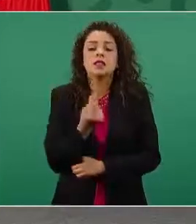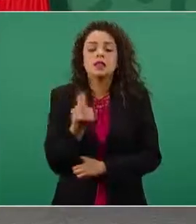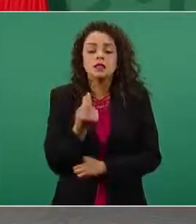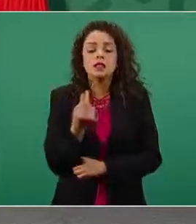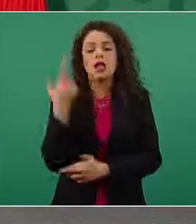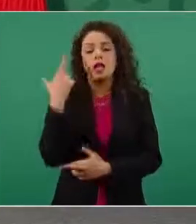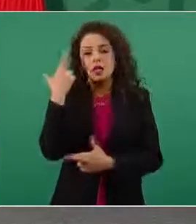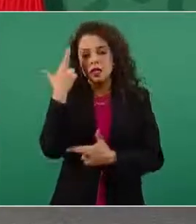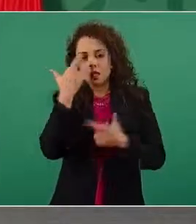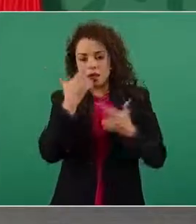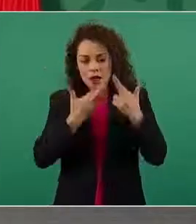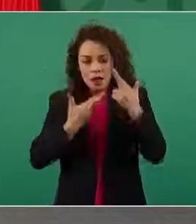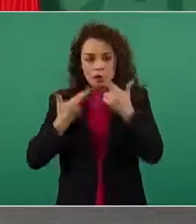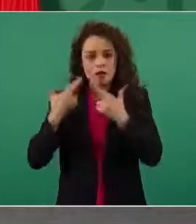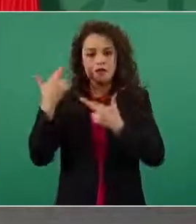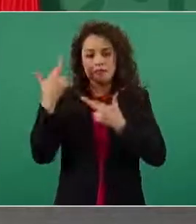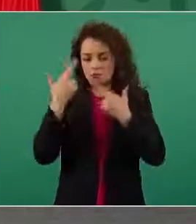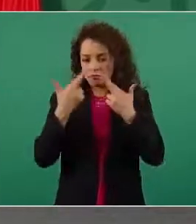revisarse,